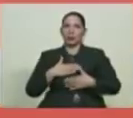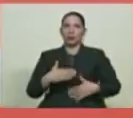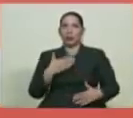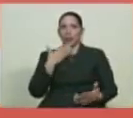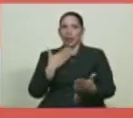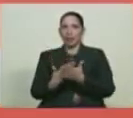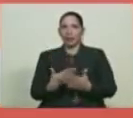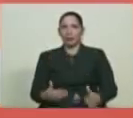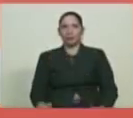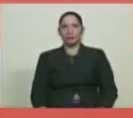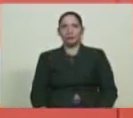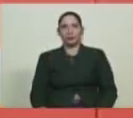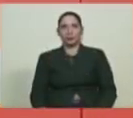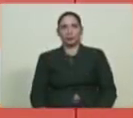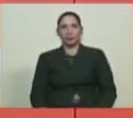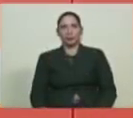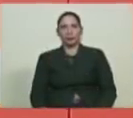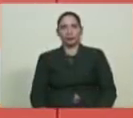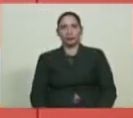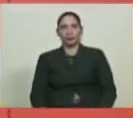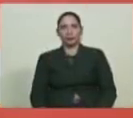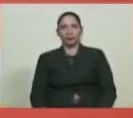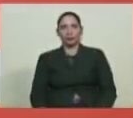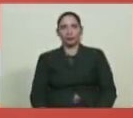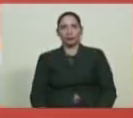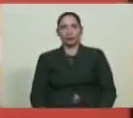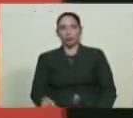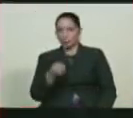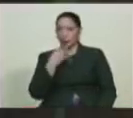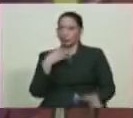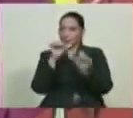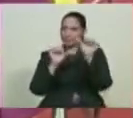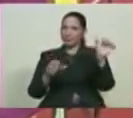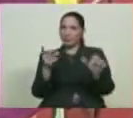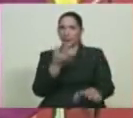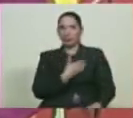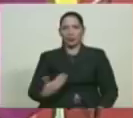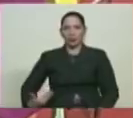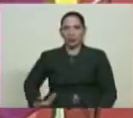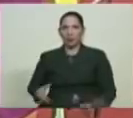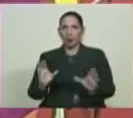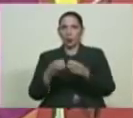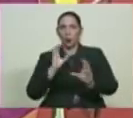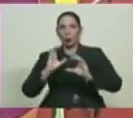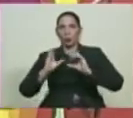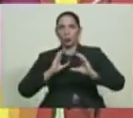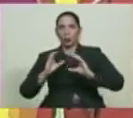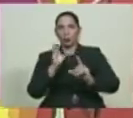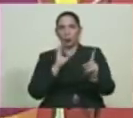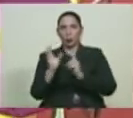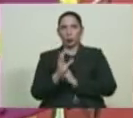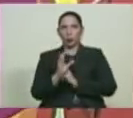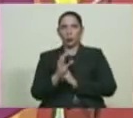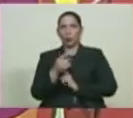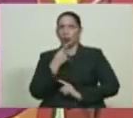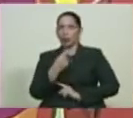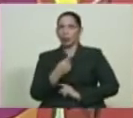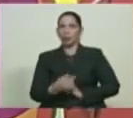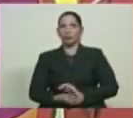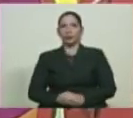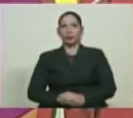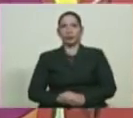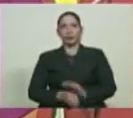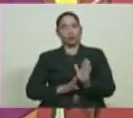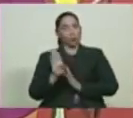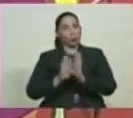Gracias. Bien, apreciaban declaraciones del vicepresidente sectorial de comunicación, Jorge Rodríguez, quien destacó el